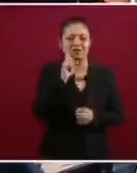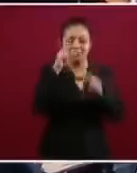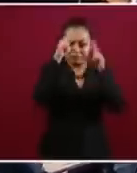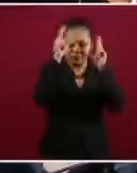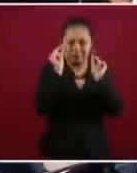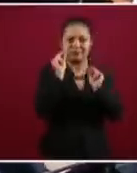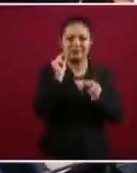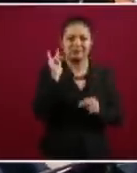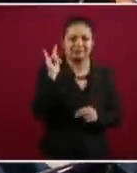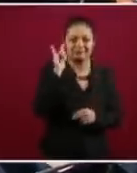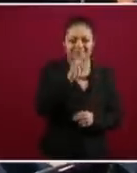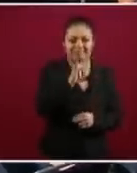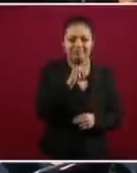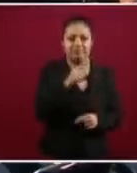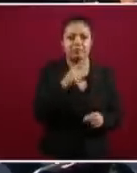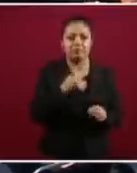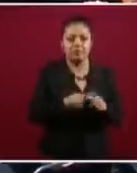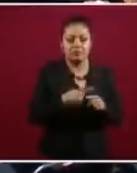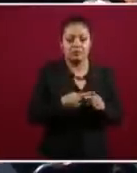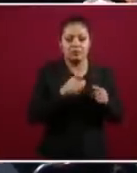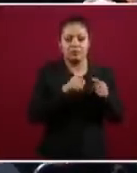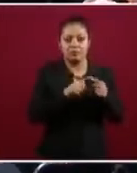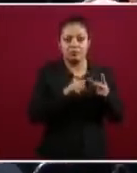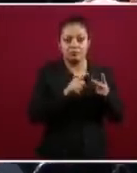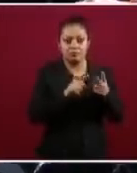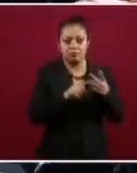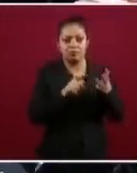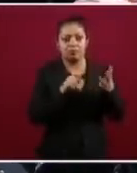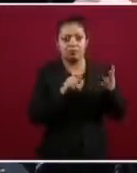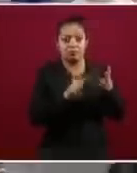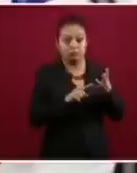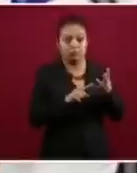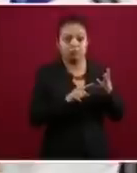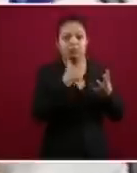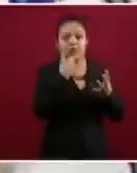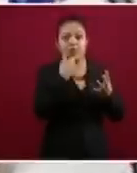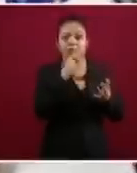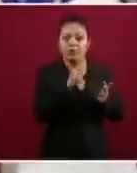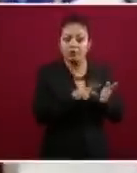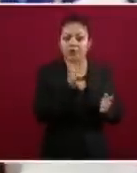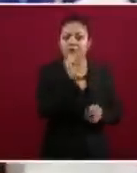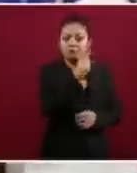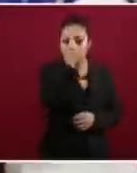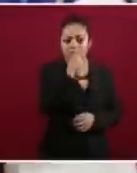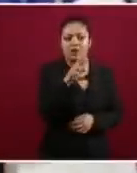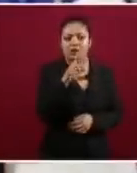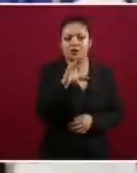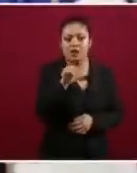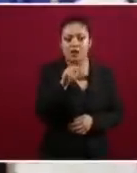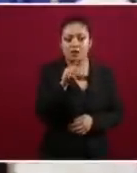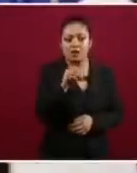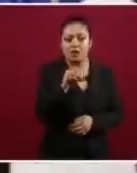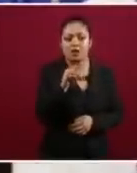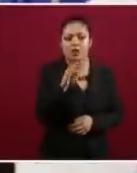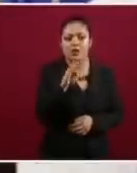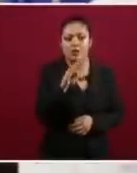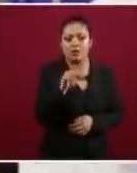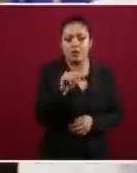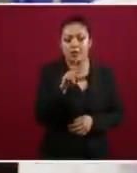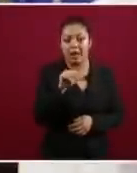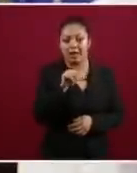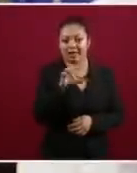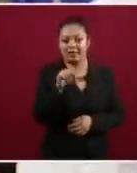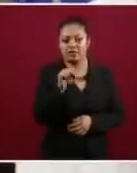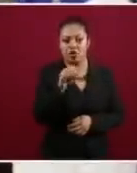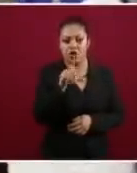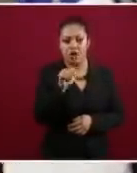donde resultó electo por cuarta ocasión Ricardo del Valle Solares, esto en medio de acusaciones y